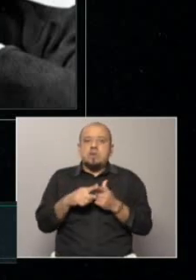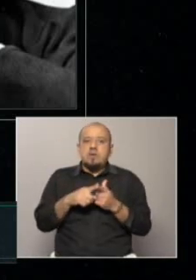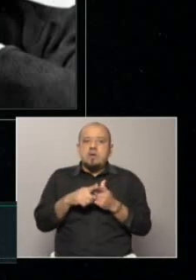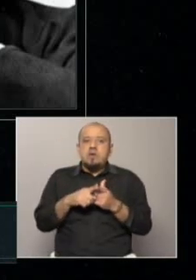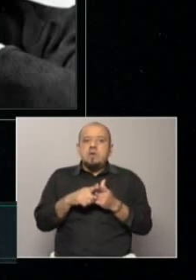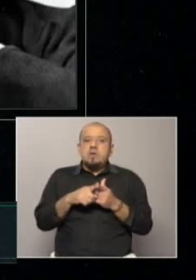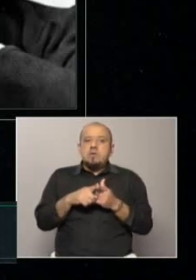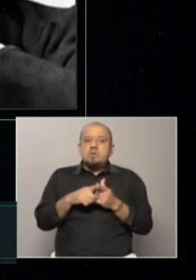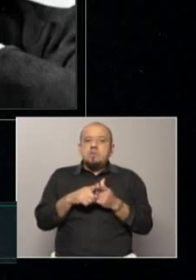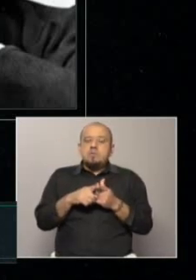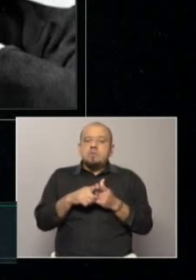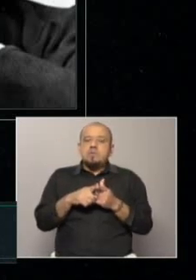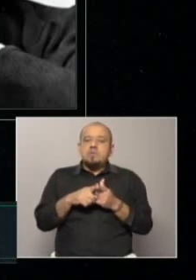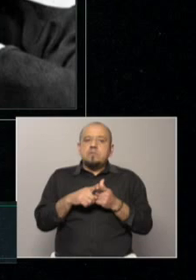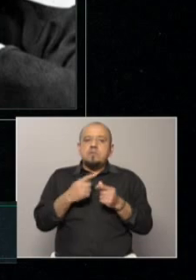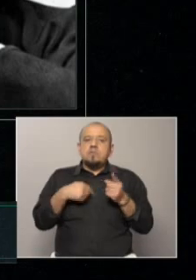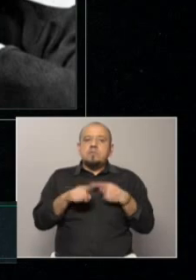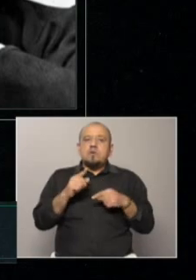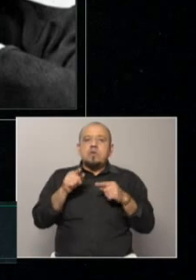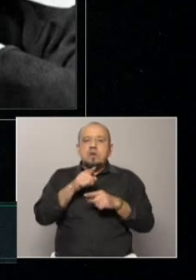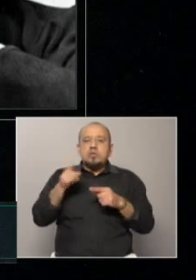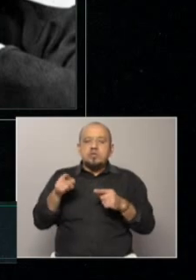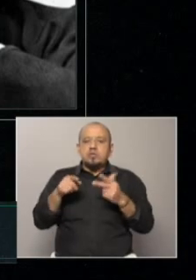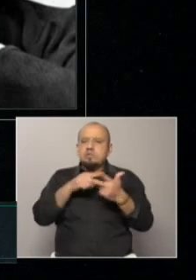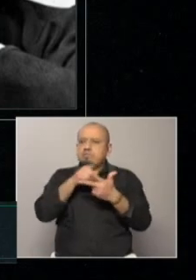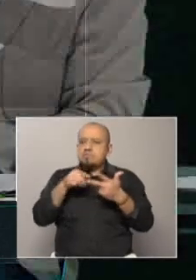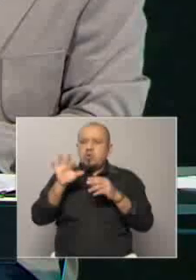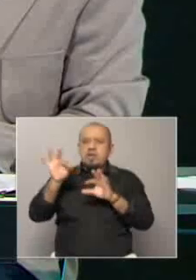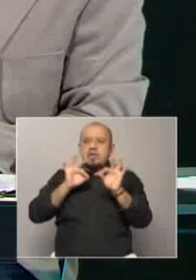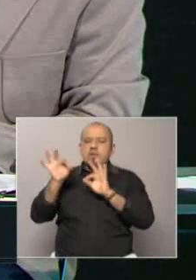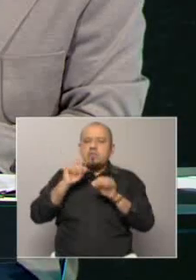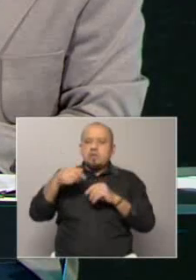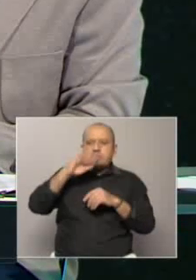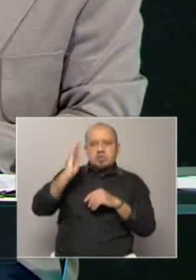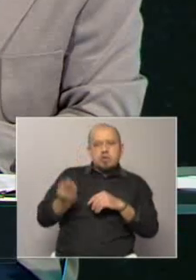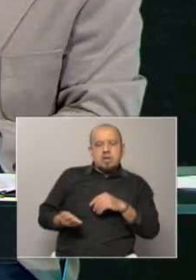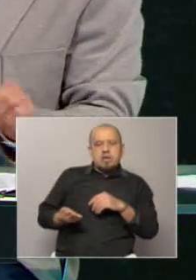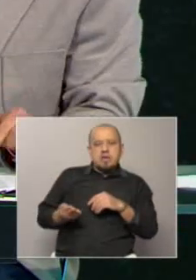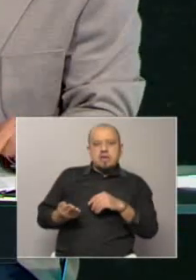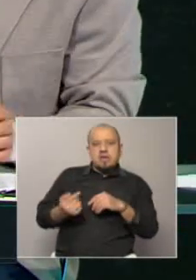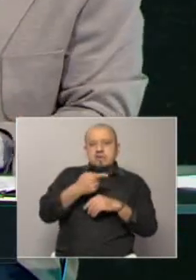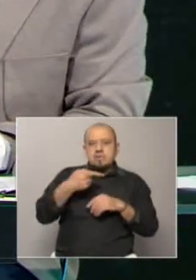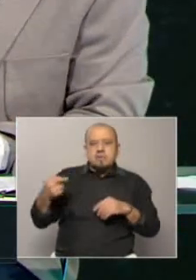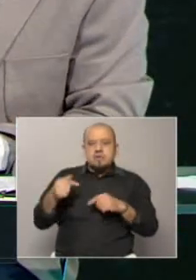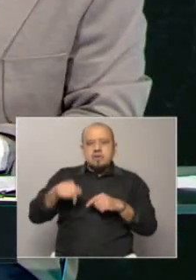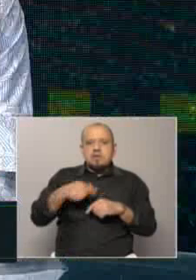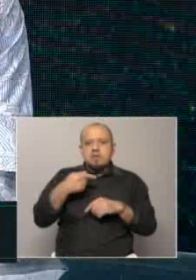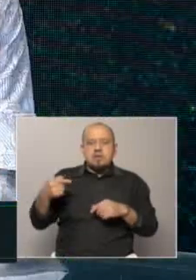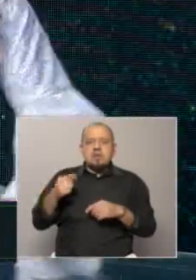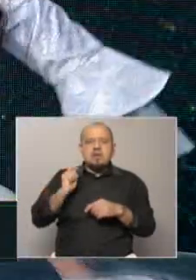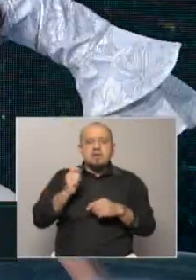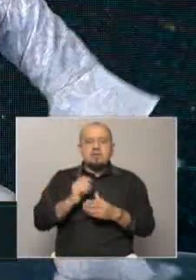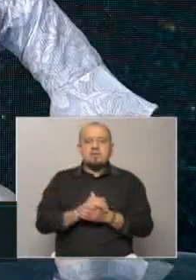de Bradbury, pero no los elegimos a ellos como personajes de la semana. ¿Quién suponen ustedes que puede ser el personaje de esta semana que está